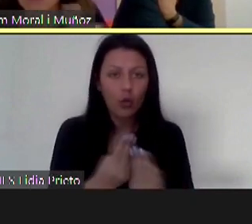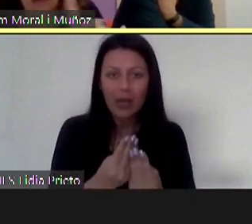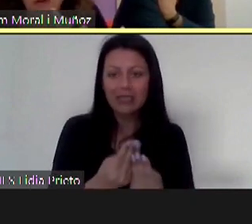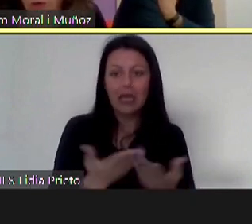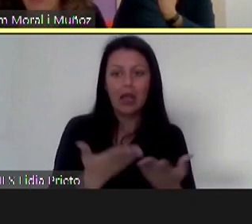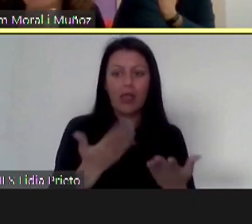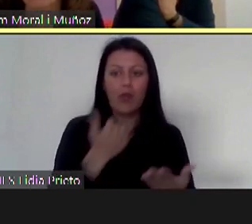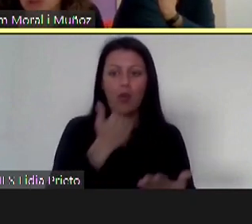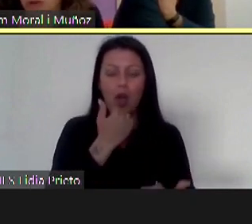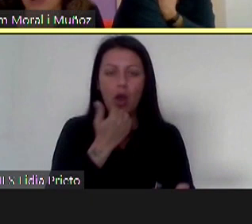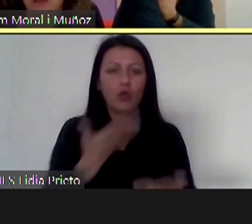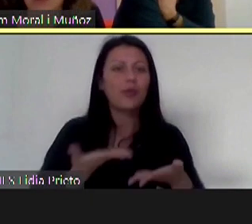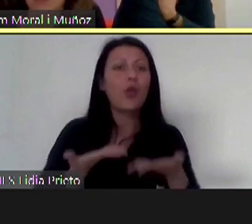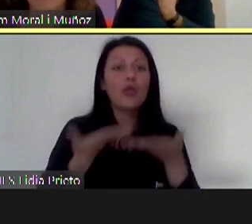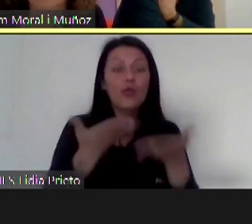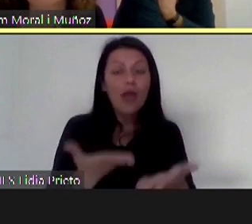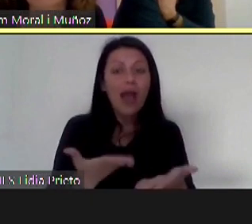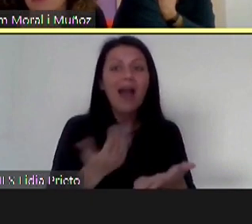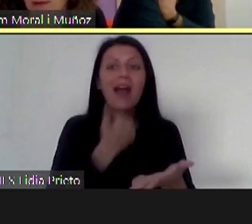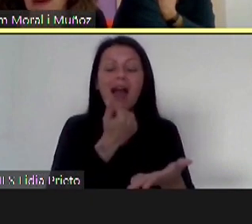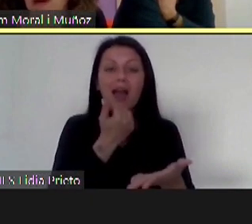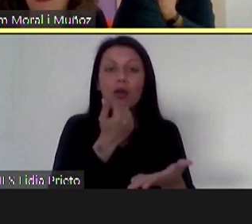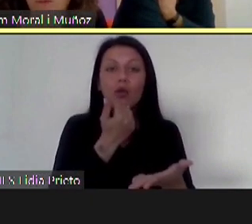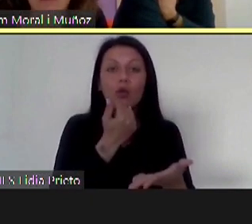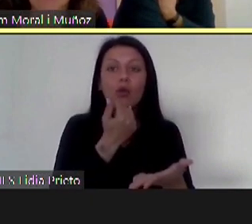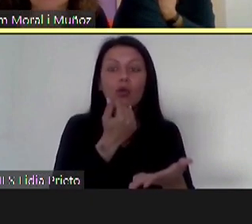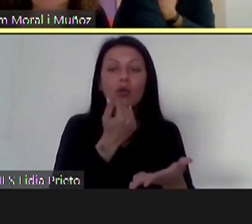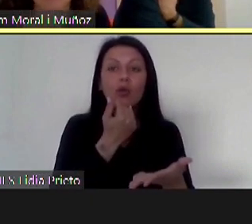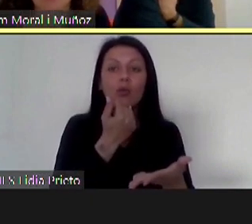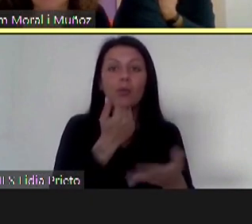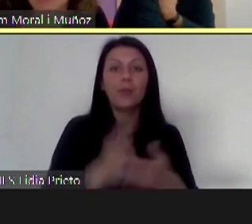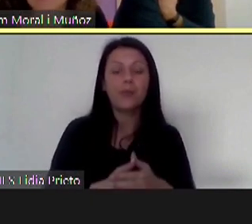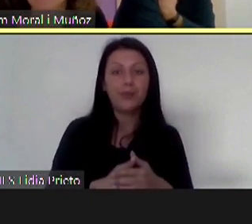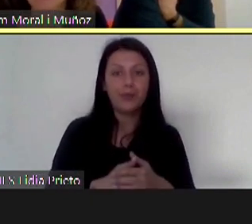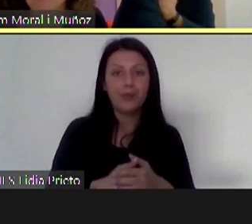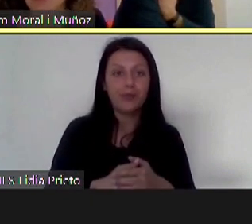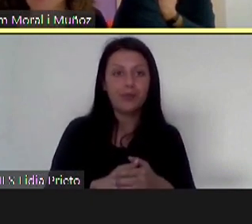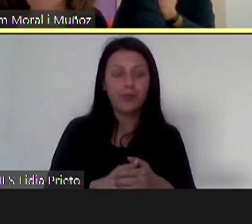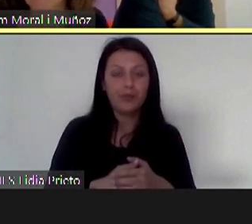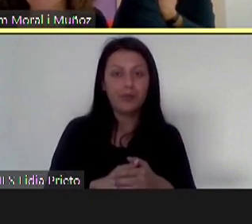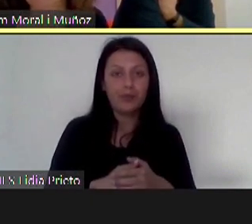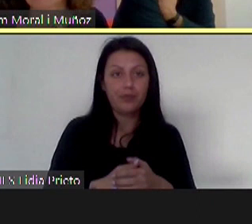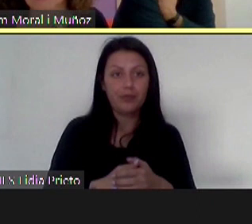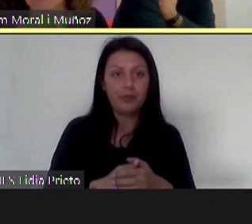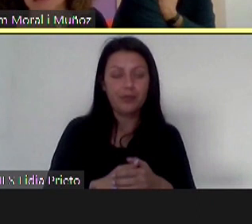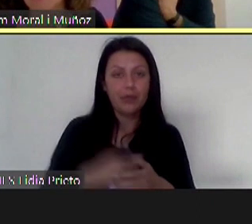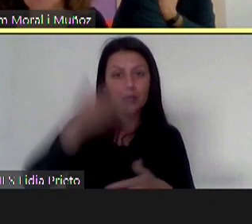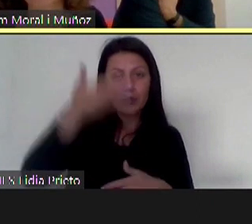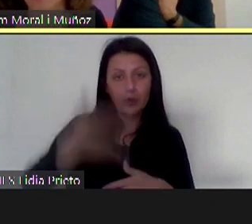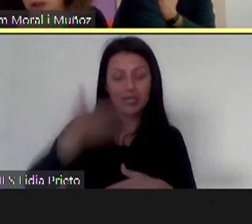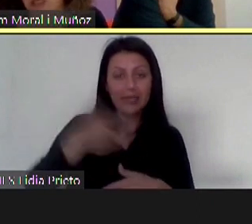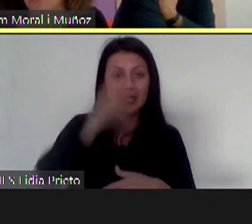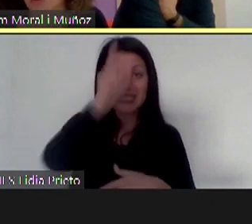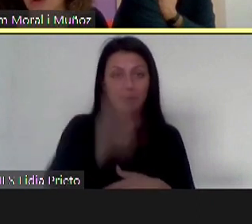de él. ¿Le puedo ayudar en algo? A la persona. ¿Te puedo ayudar en algo? Vale. También importante para que la persona con una salud mental se sienta